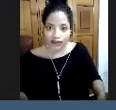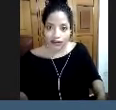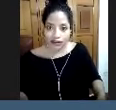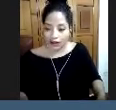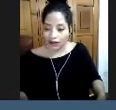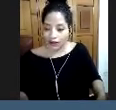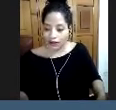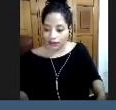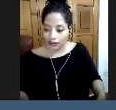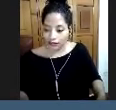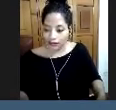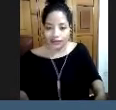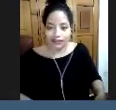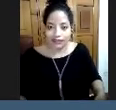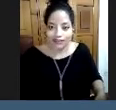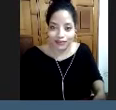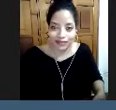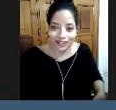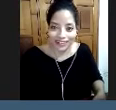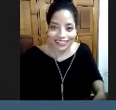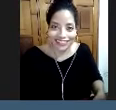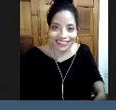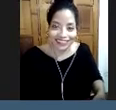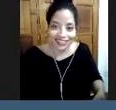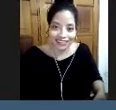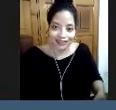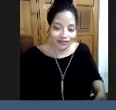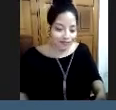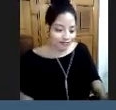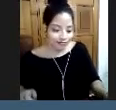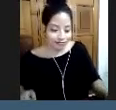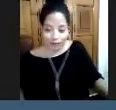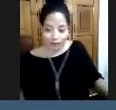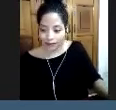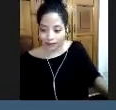pregunta. Hola, Santos. Ahí está Santos. Bienvenido.